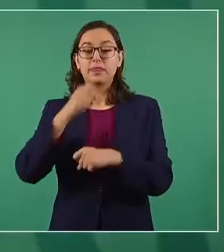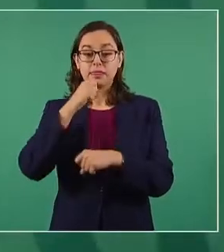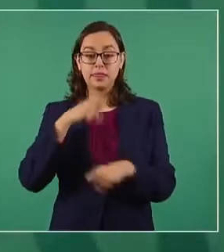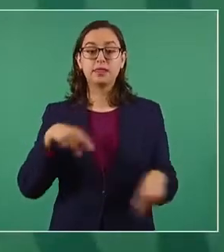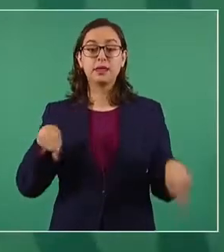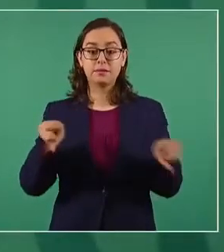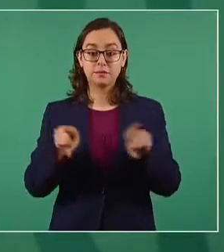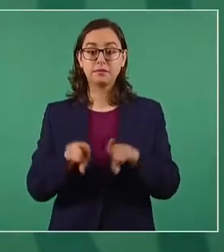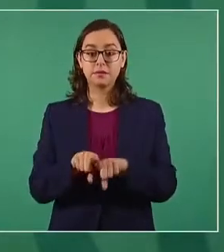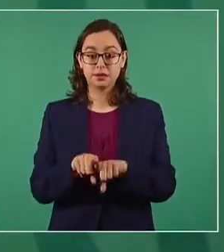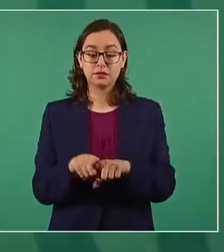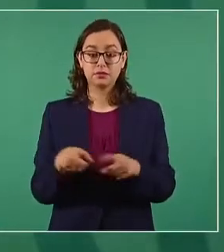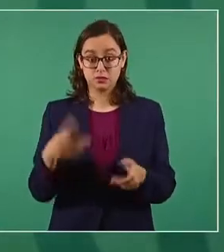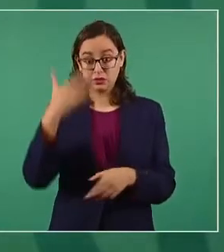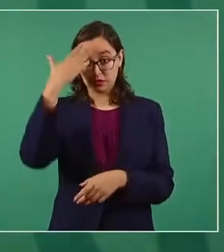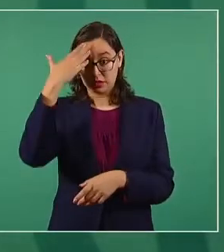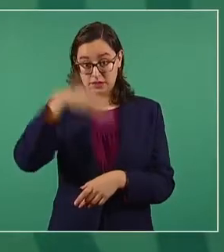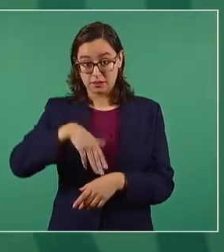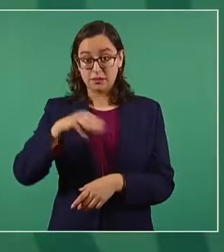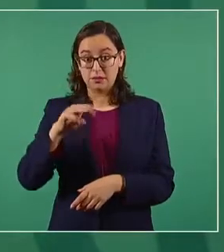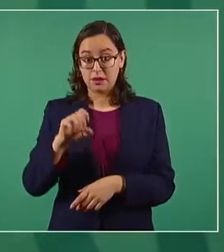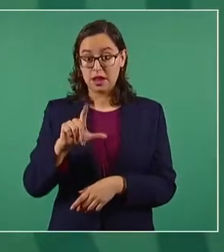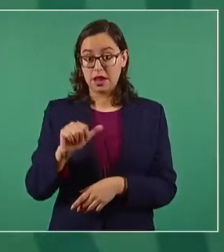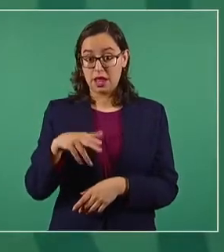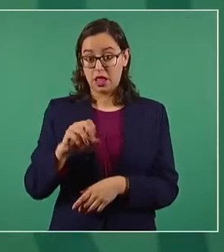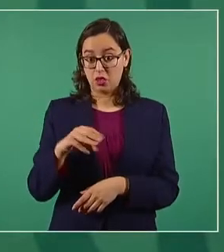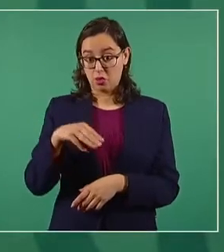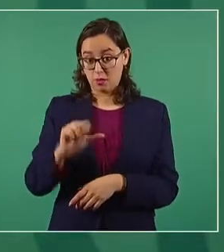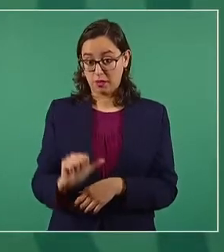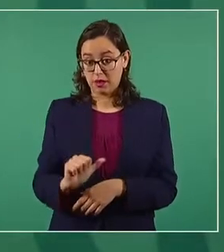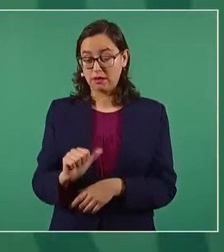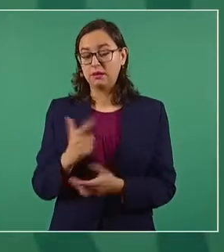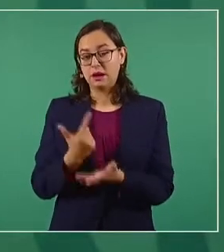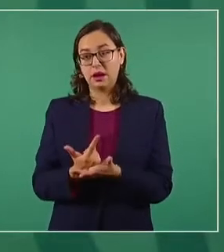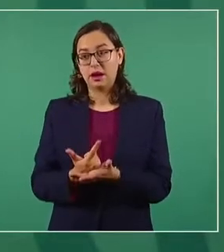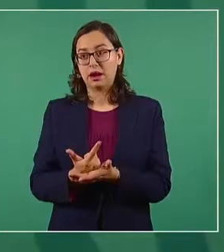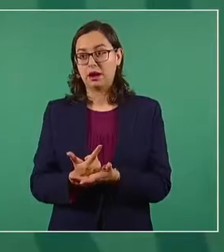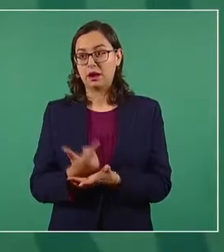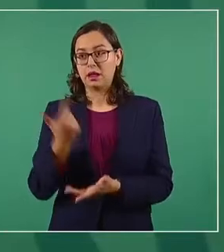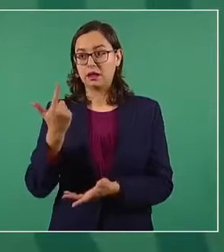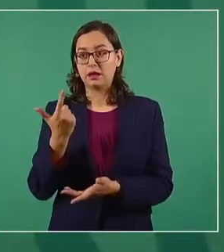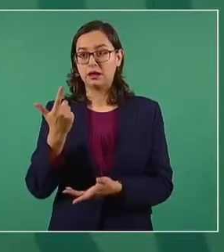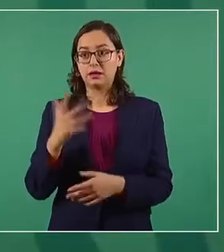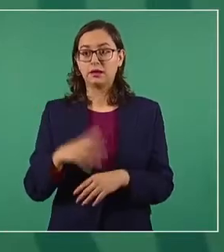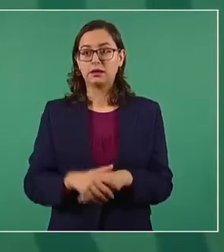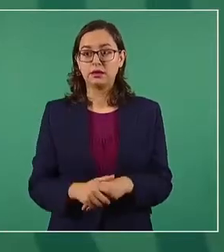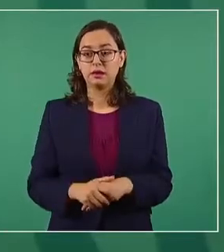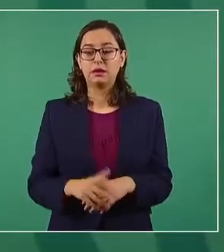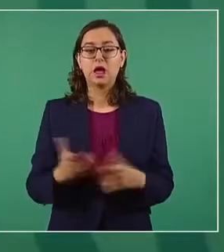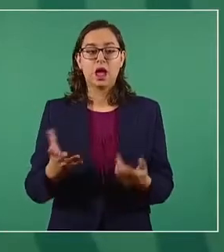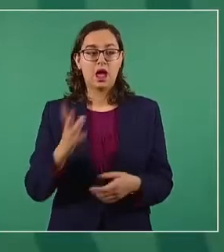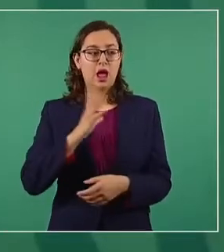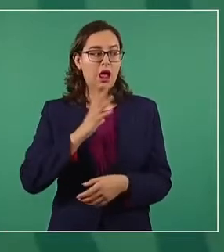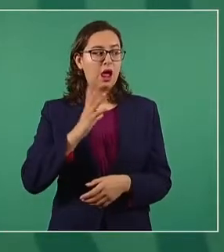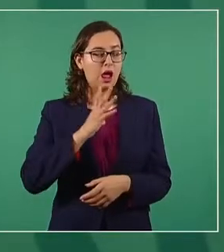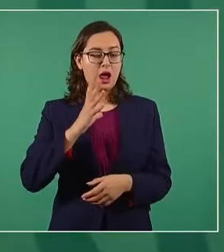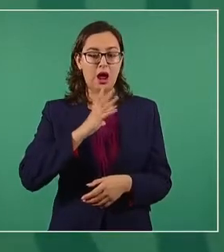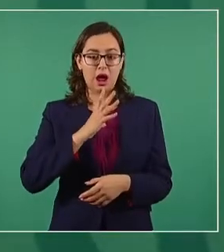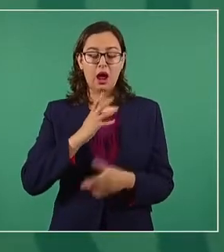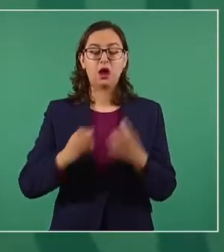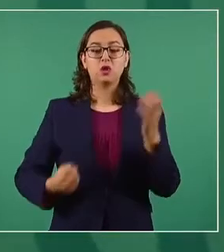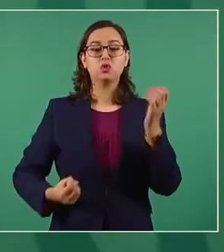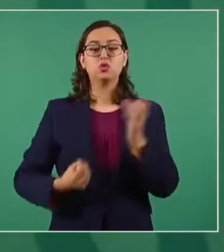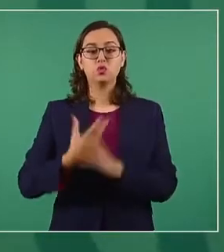el cáncer más grave, el melanoma. Contamos así con medicamentos nuevos, eficaces en la lucha contra el